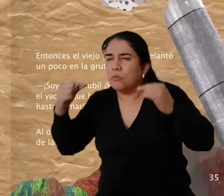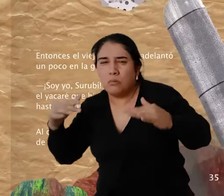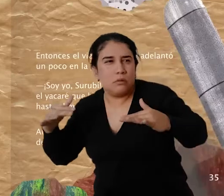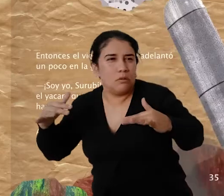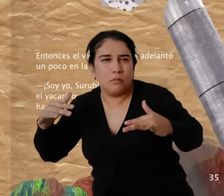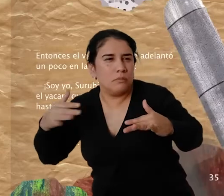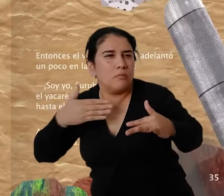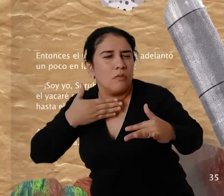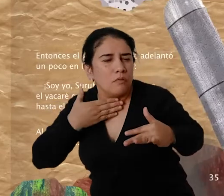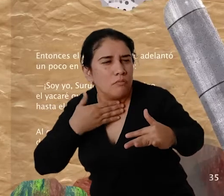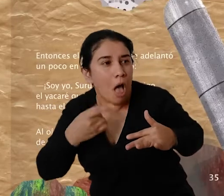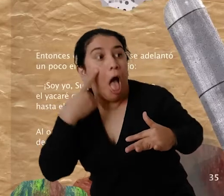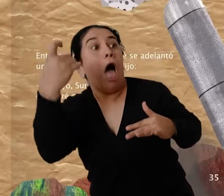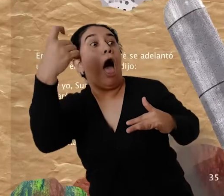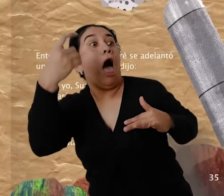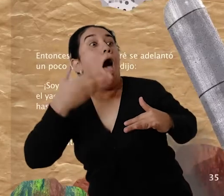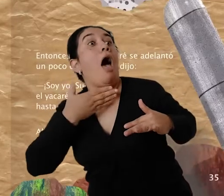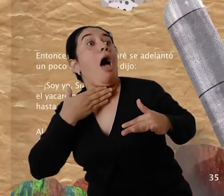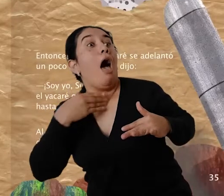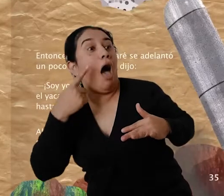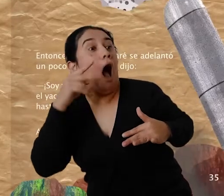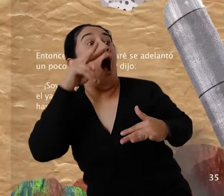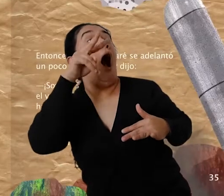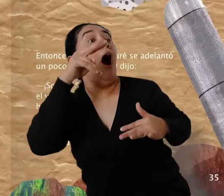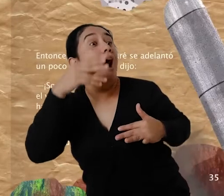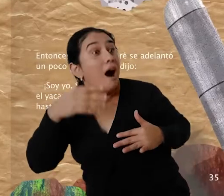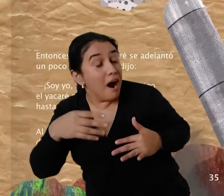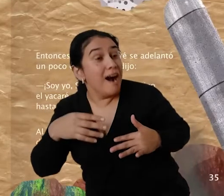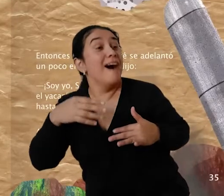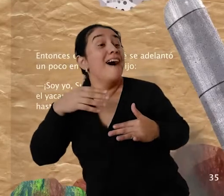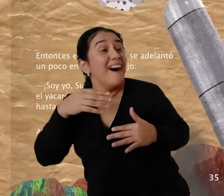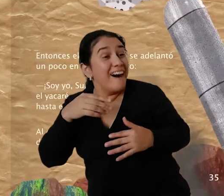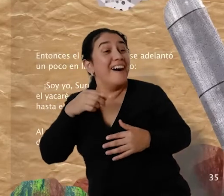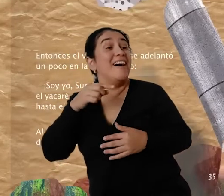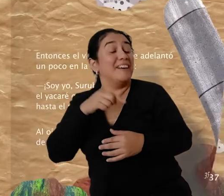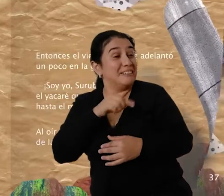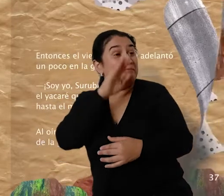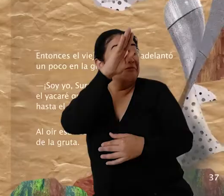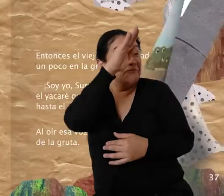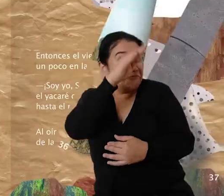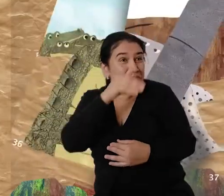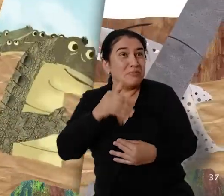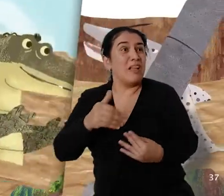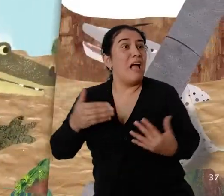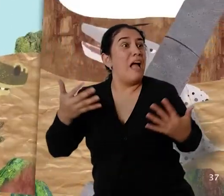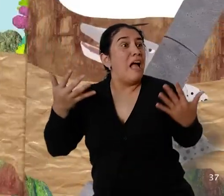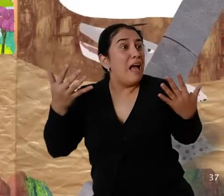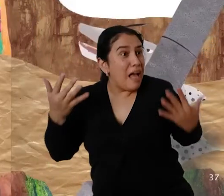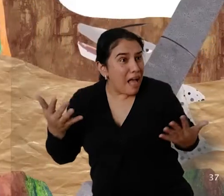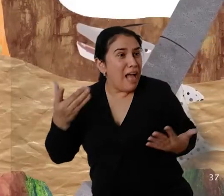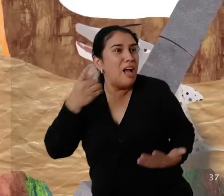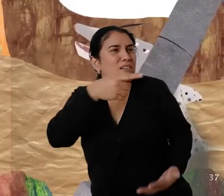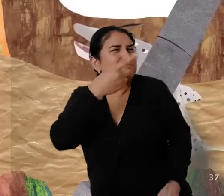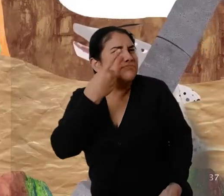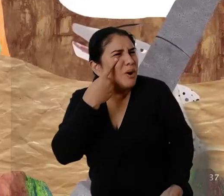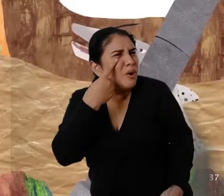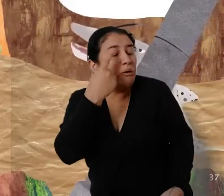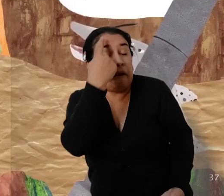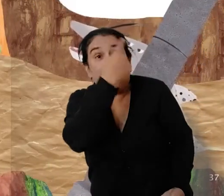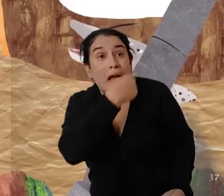mar? Al oír esa voz conocida, el surubí salió de la gruta.